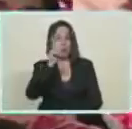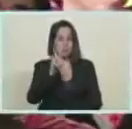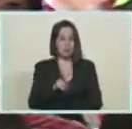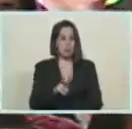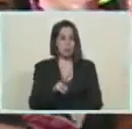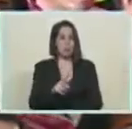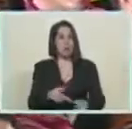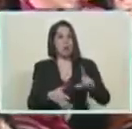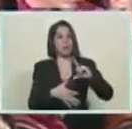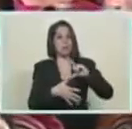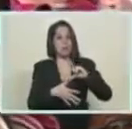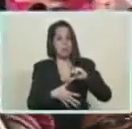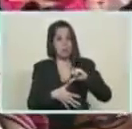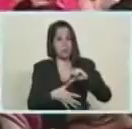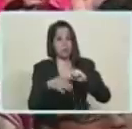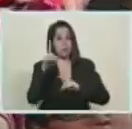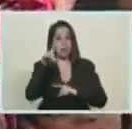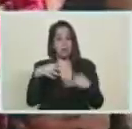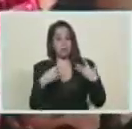y latinoamericano.